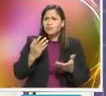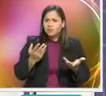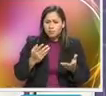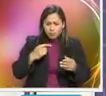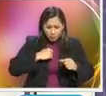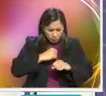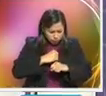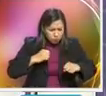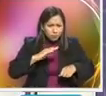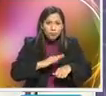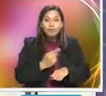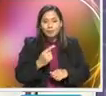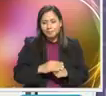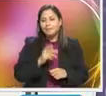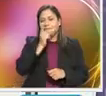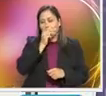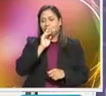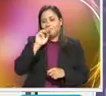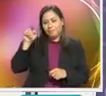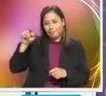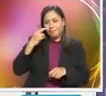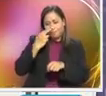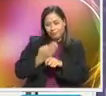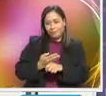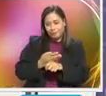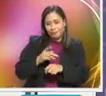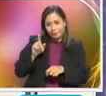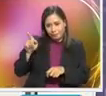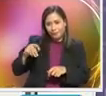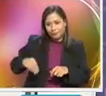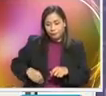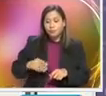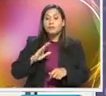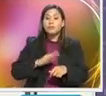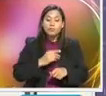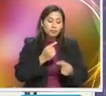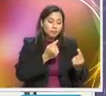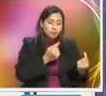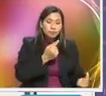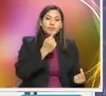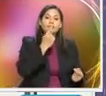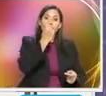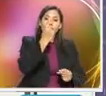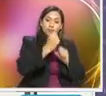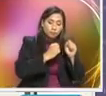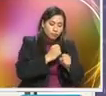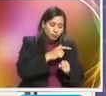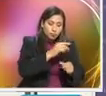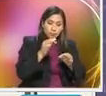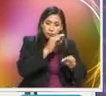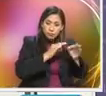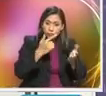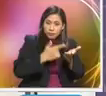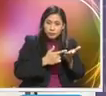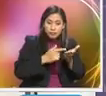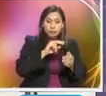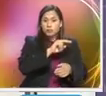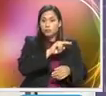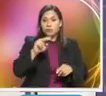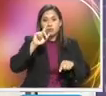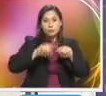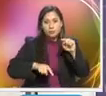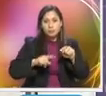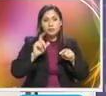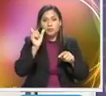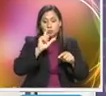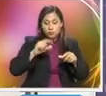esta obesidad? Bueno, pues nuestros papás. ¿Por qué? Porque en el primer año de vida formaste células de grasa que nunca se te quitan, a menos que sea una